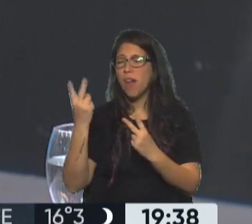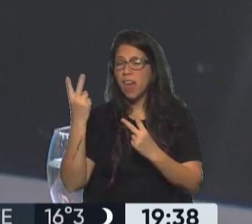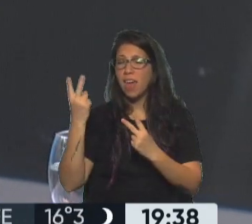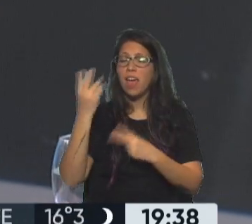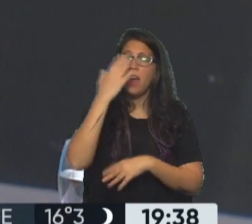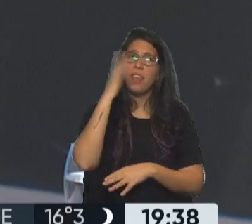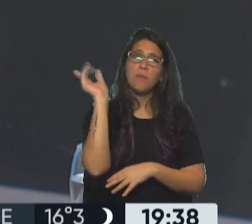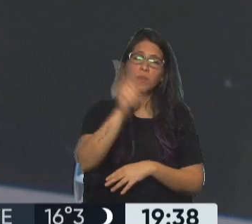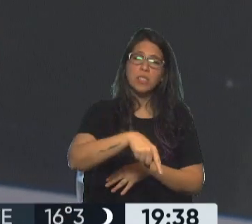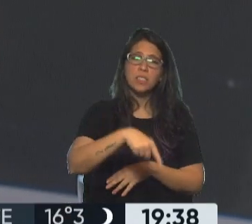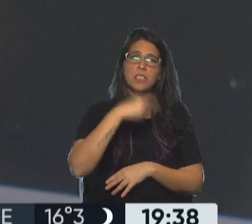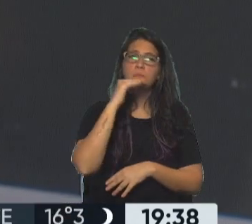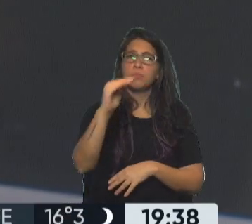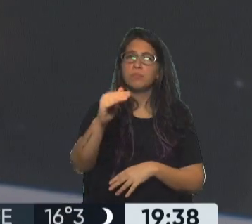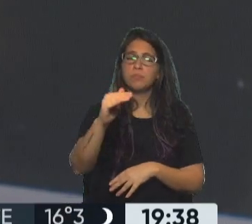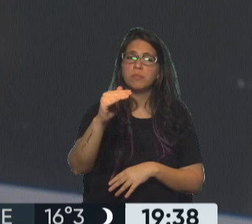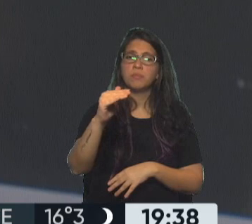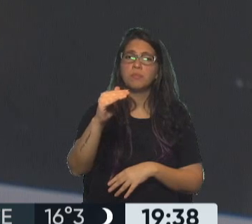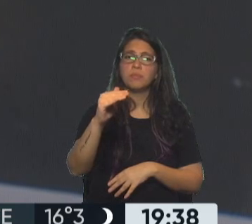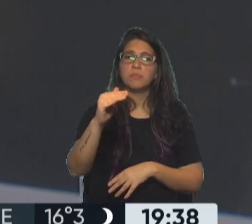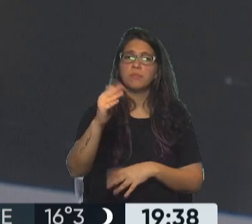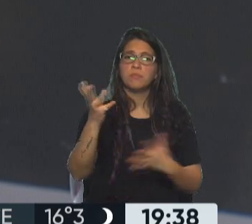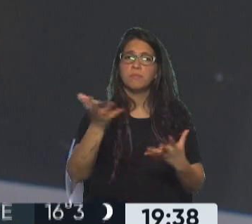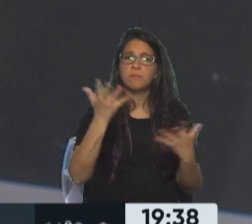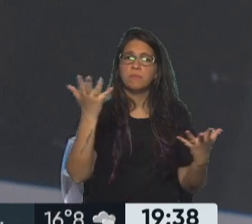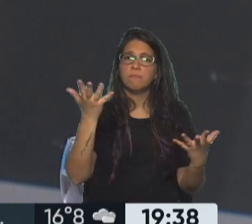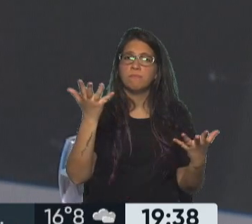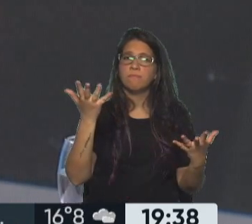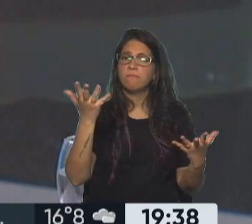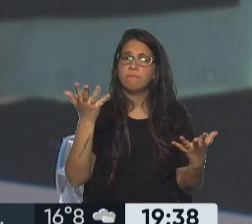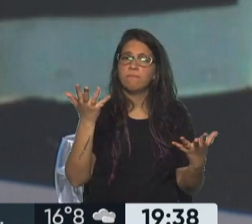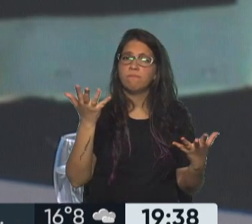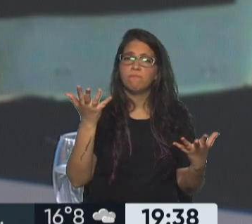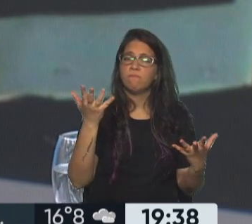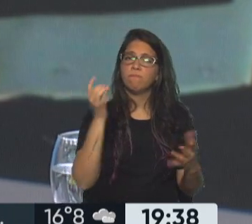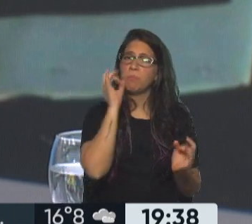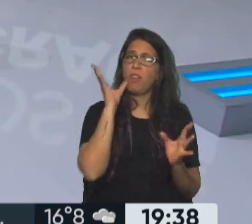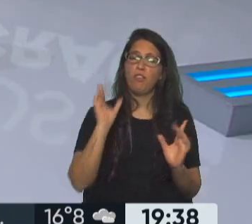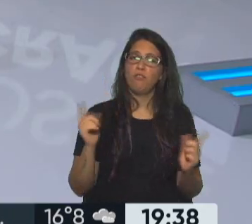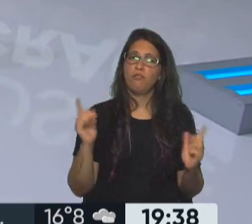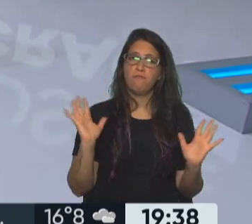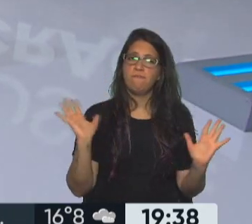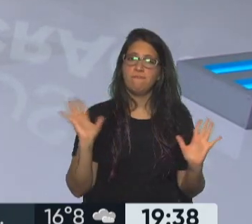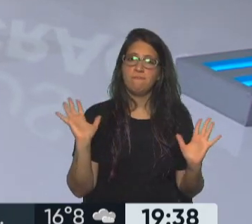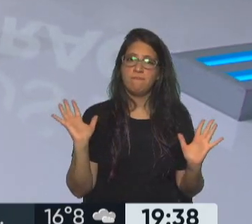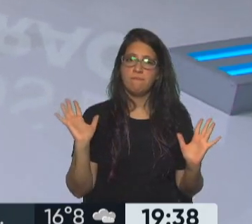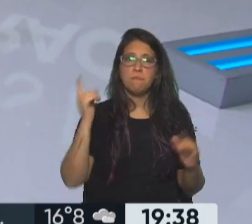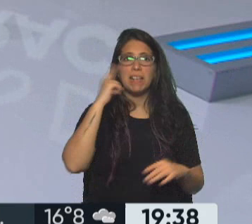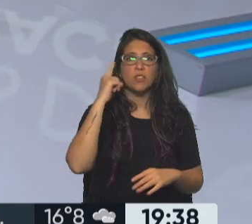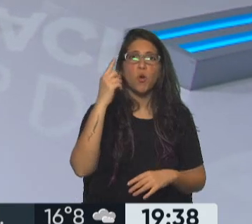dice, imberbes. Y los muchachos dicen, esta no te la vamos a perdonar. Y pienso en